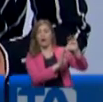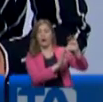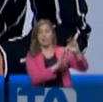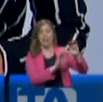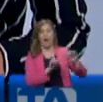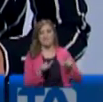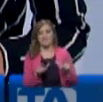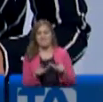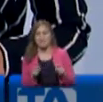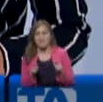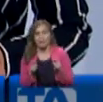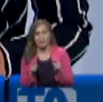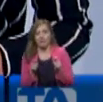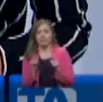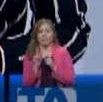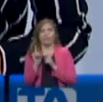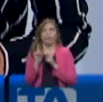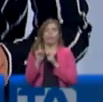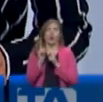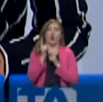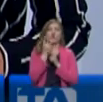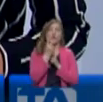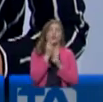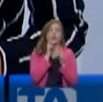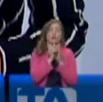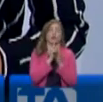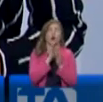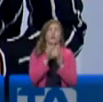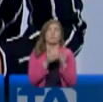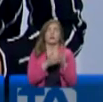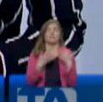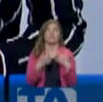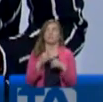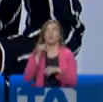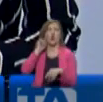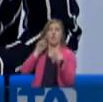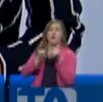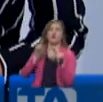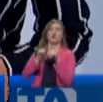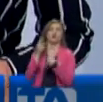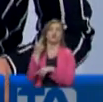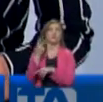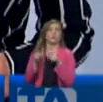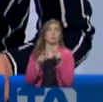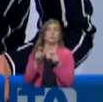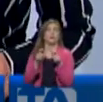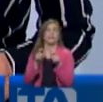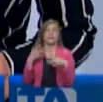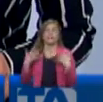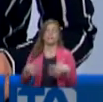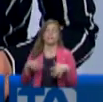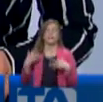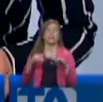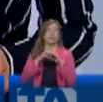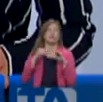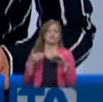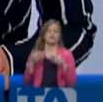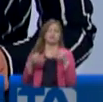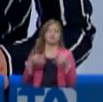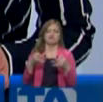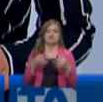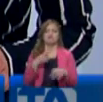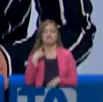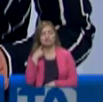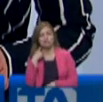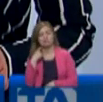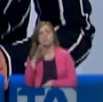su posesión ante la Asamblea Nacional. Según el Tribunal Contencioso Electoral, tras la aceptación de estos recursos a trámite, tienen